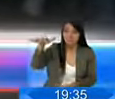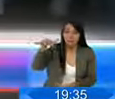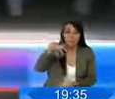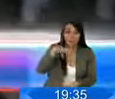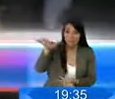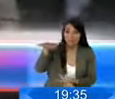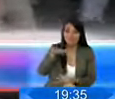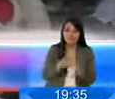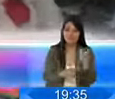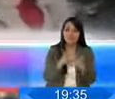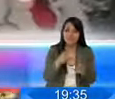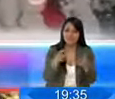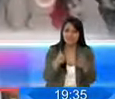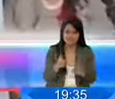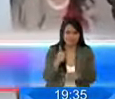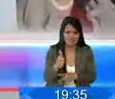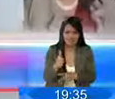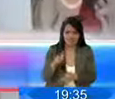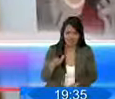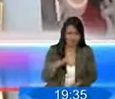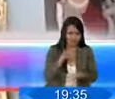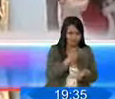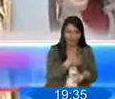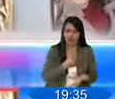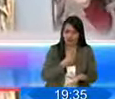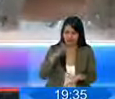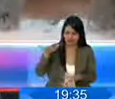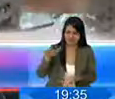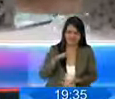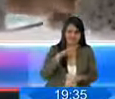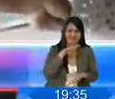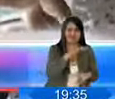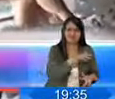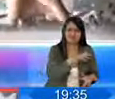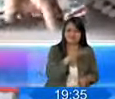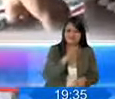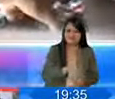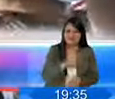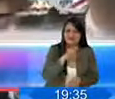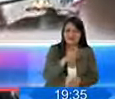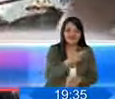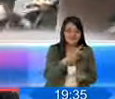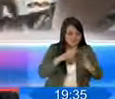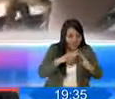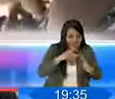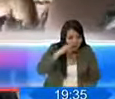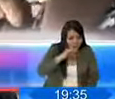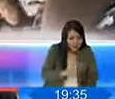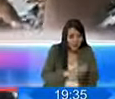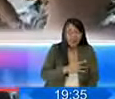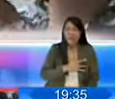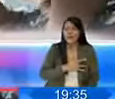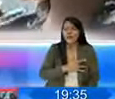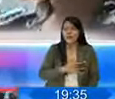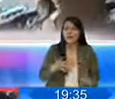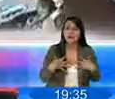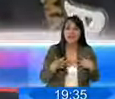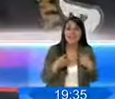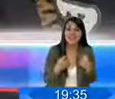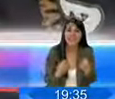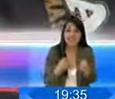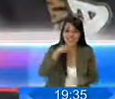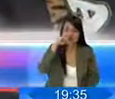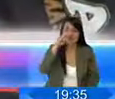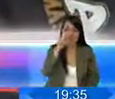quienes también quisieron llegar con sus donaciones personalmente. El motivo perfecto para conocer a este pequeño valiente de 3 años